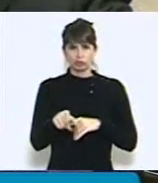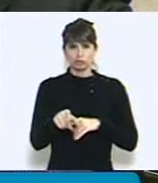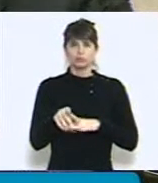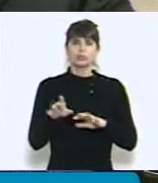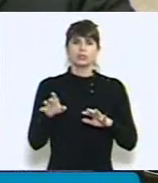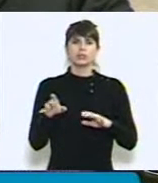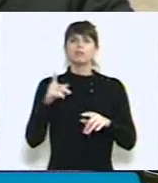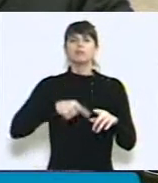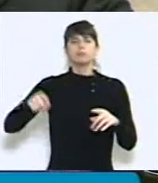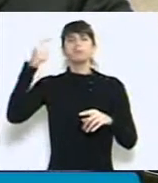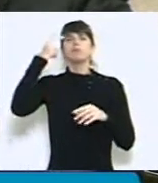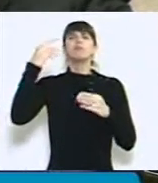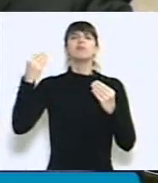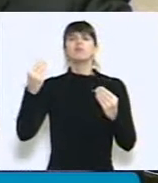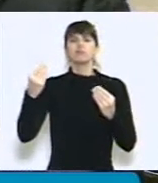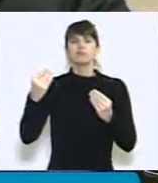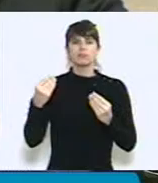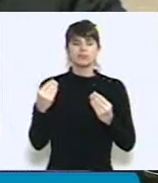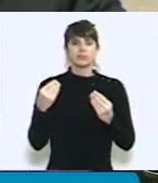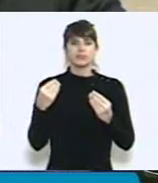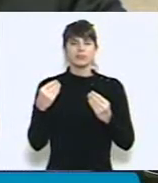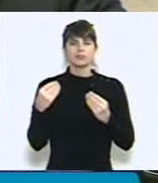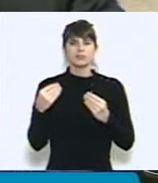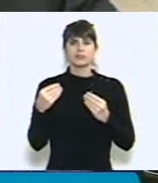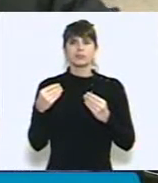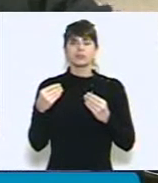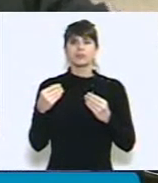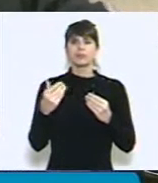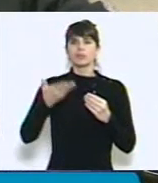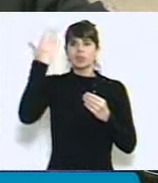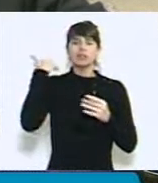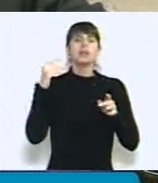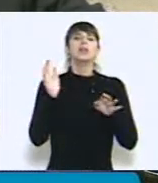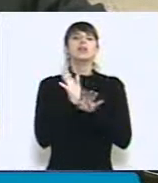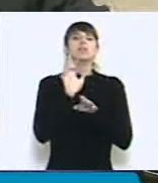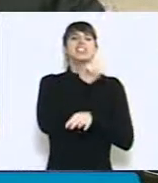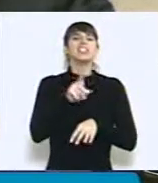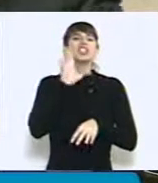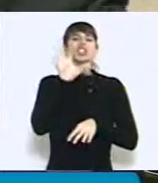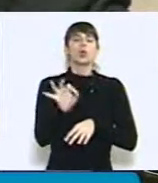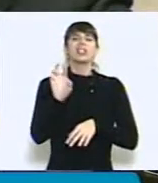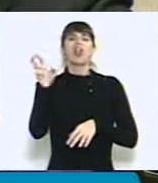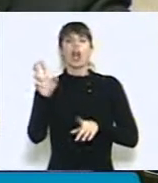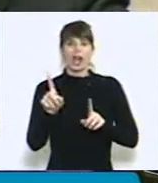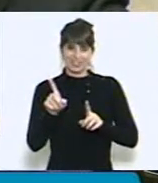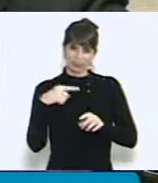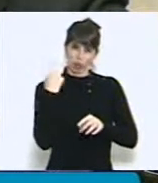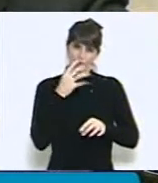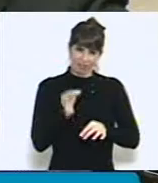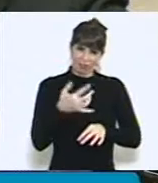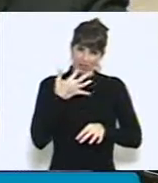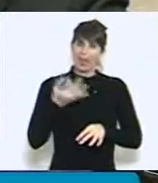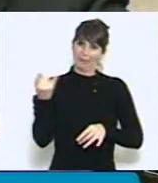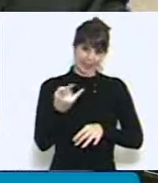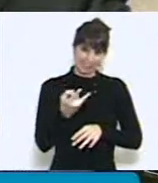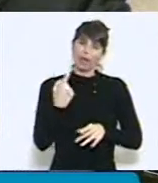cálculo, partiendo que podríamos decir que eran $150, aunque eso era un engaño, pero $150 en aquel